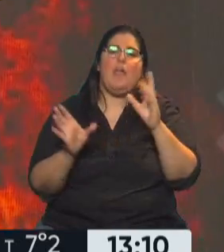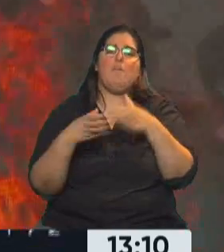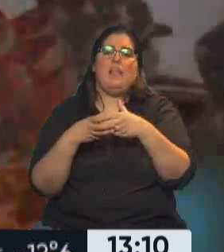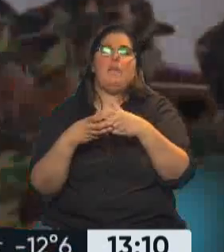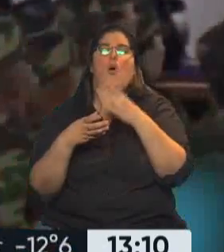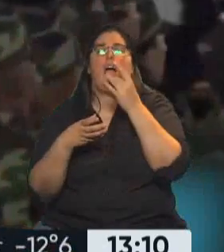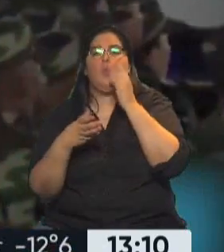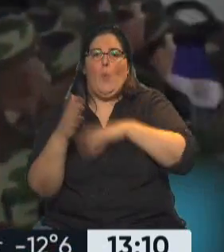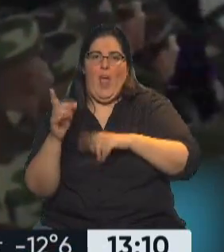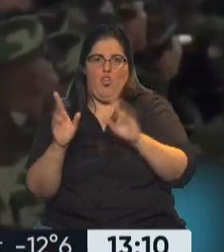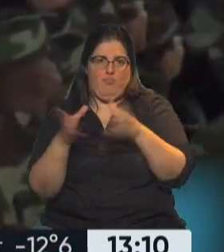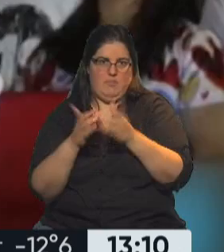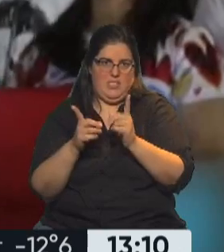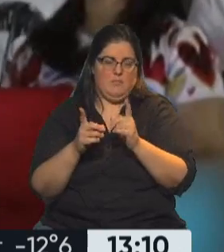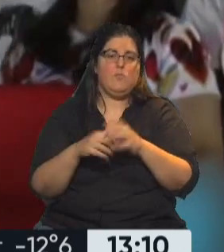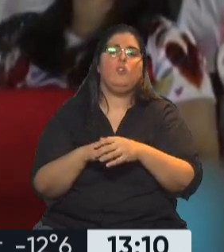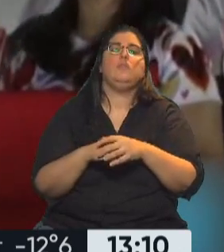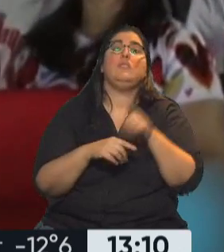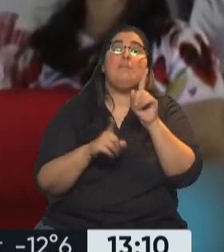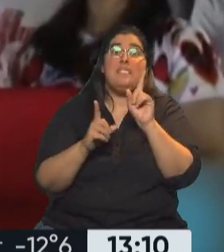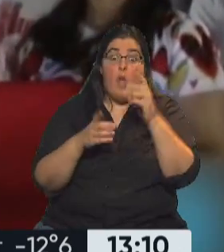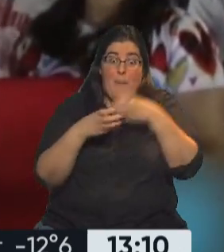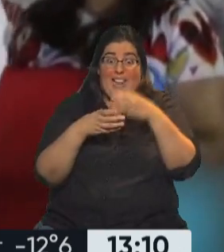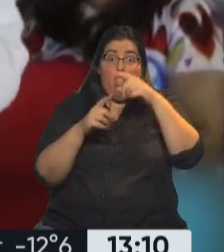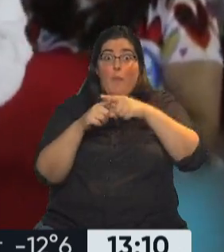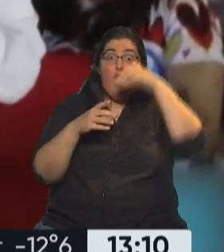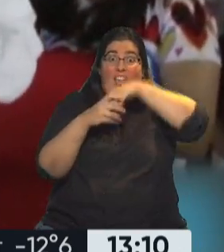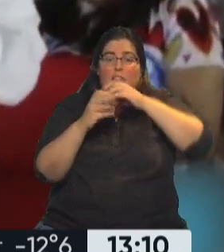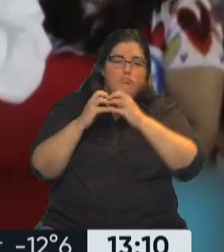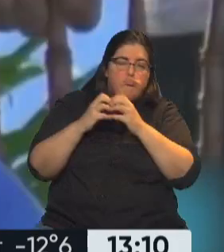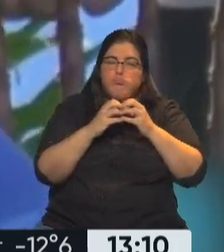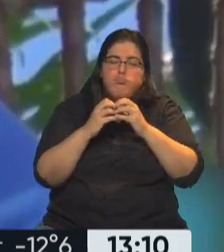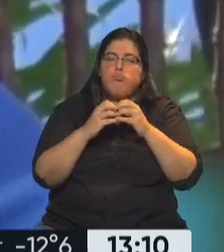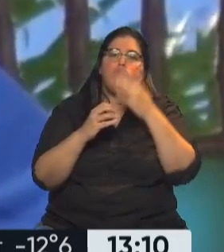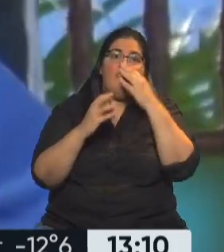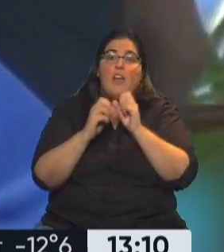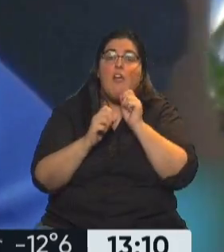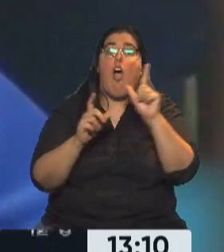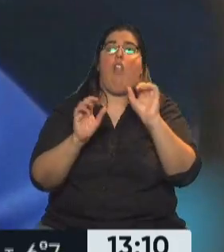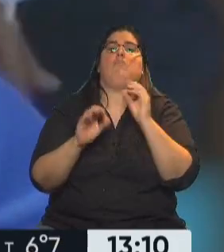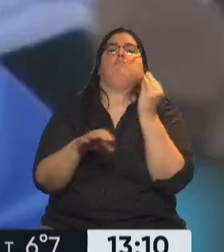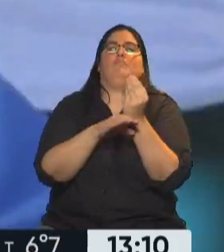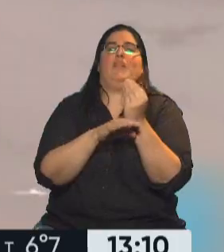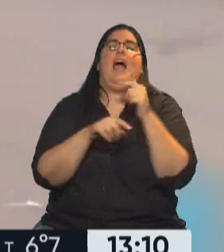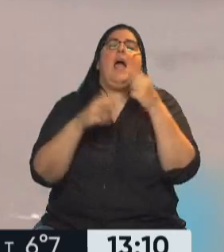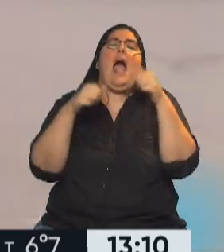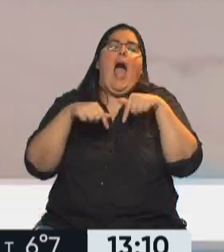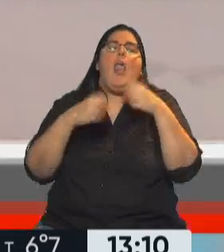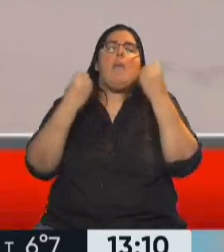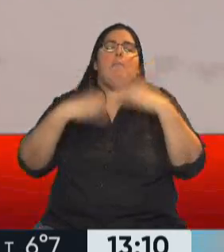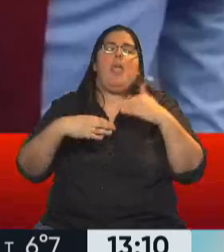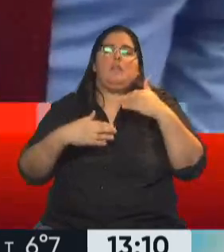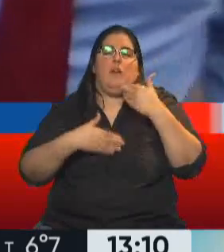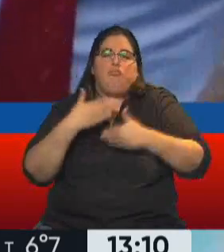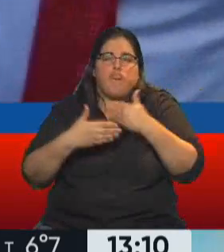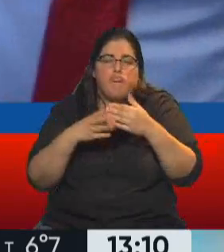internas partidarias que deberían derivar en la presentación de los candidatos. Recién el proceso se está iniciando, todavía no hay candidatos oficiales para las elecciones del